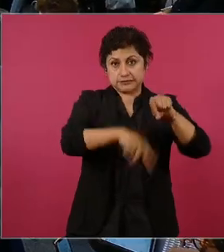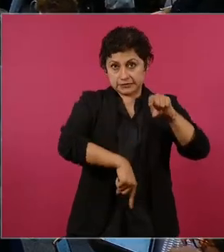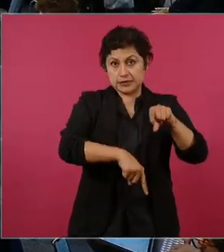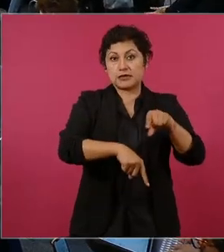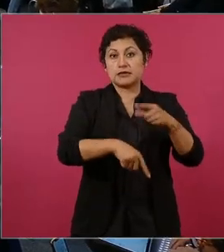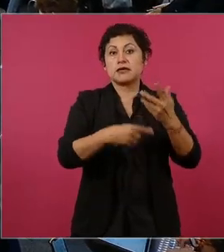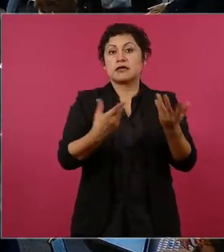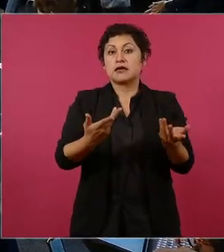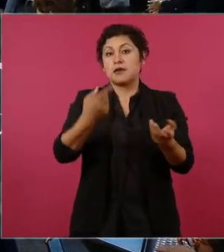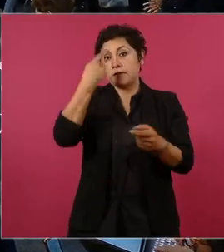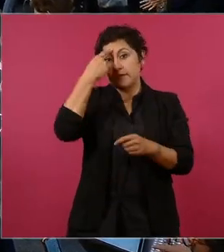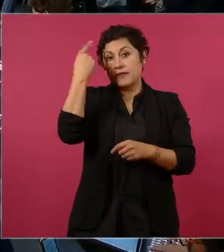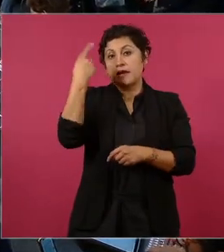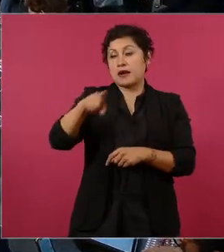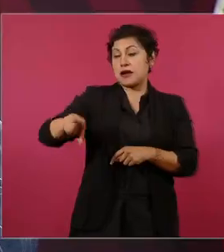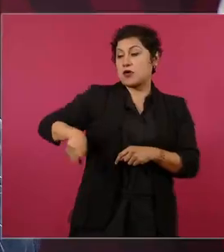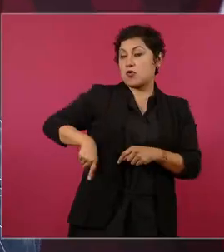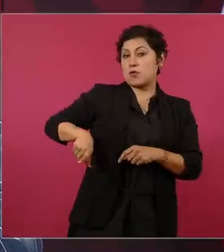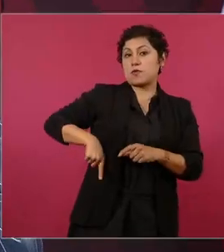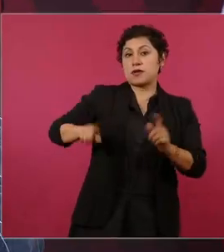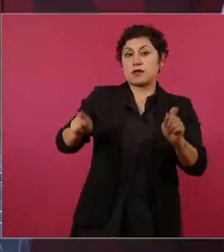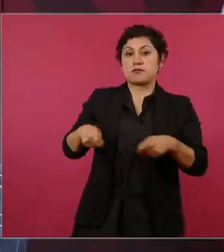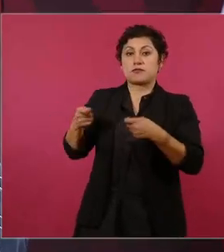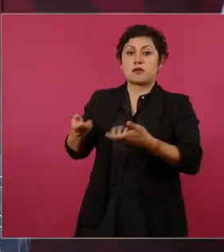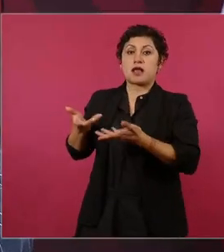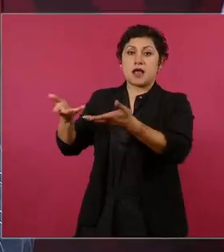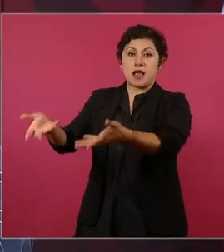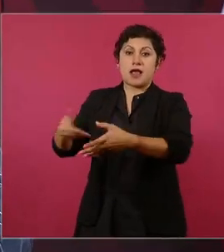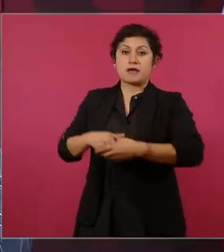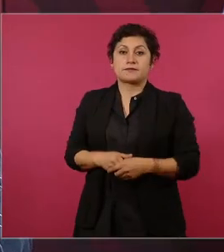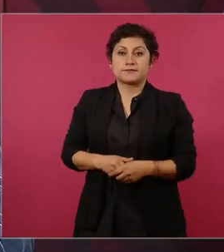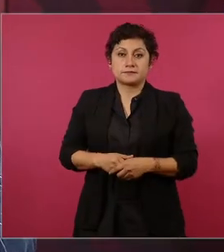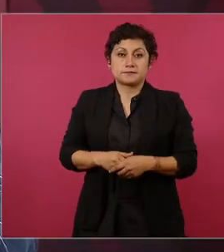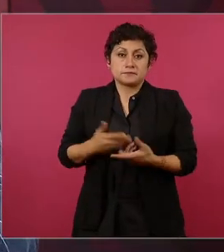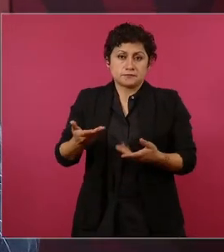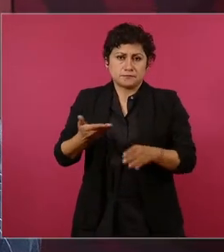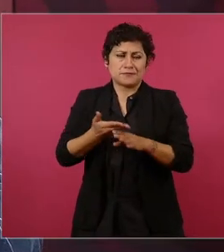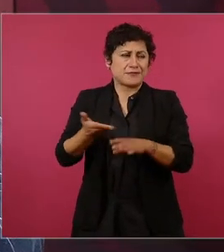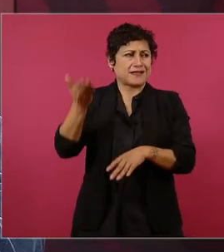las pensiones de los trabajadores, como era antes.